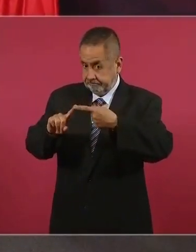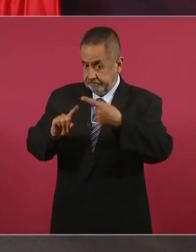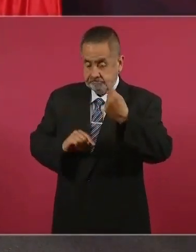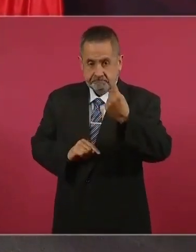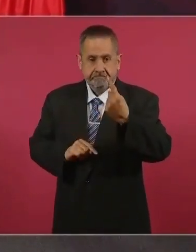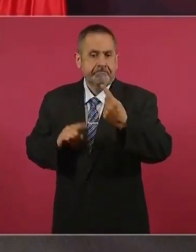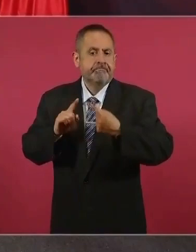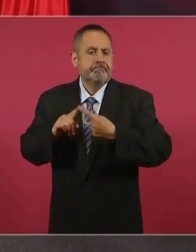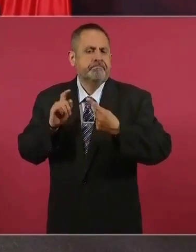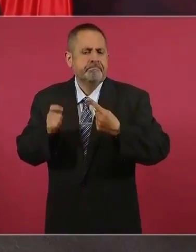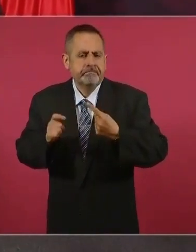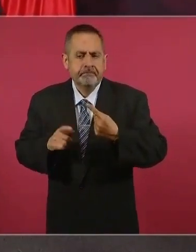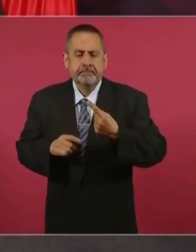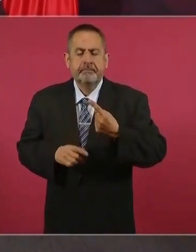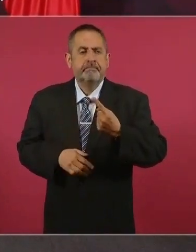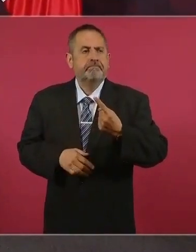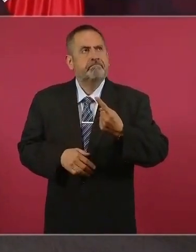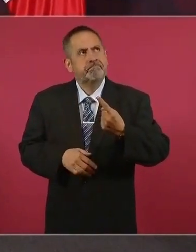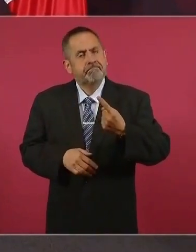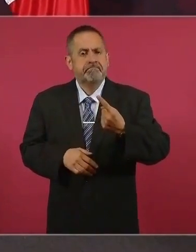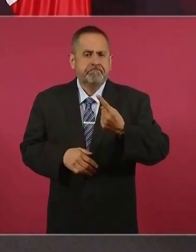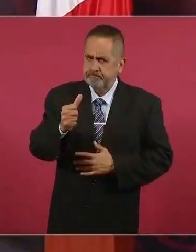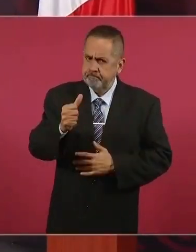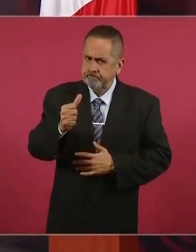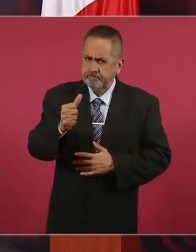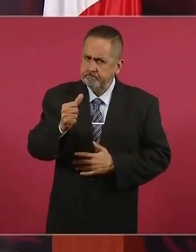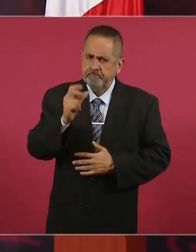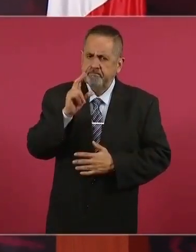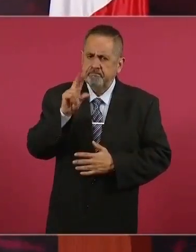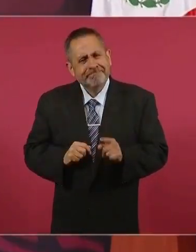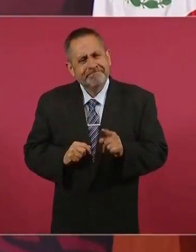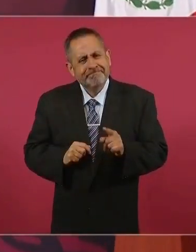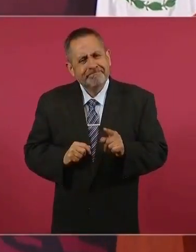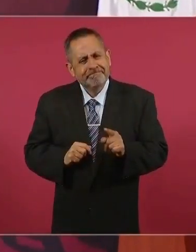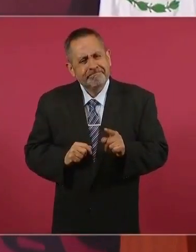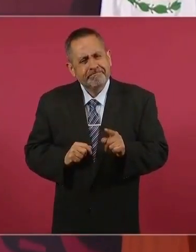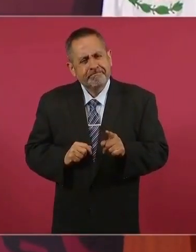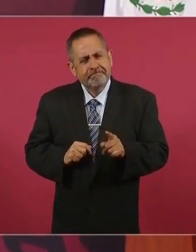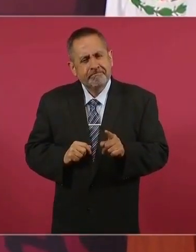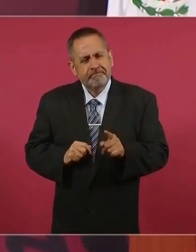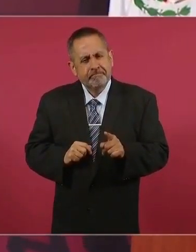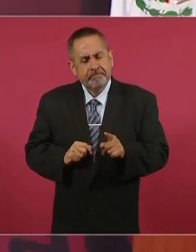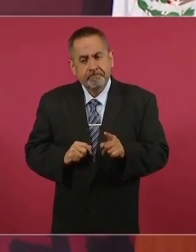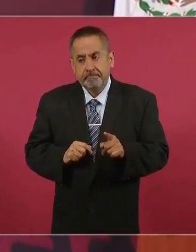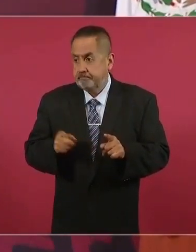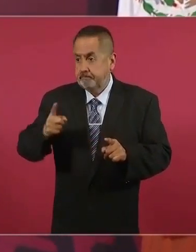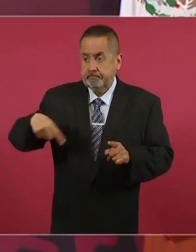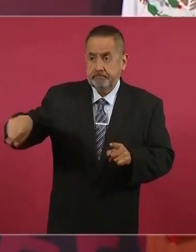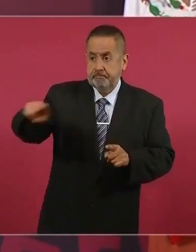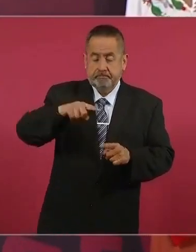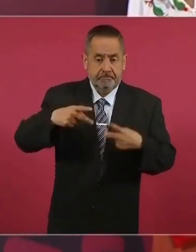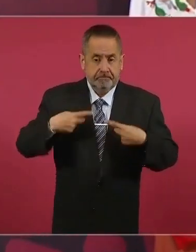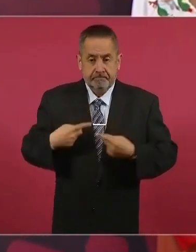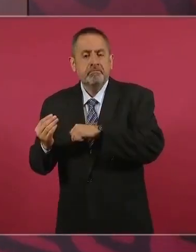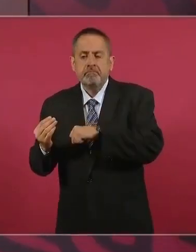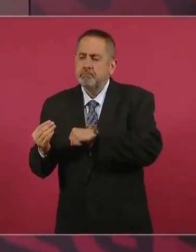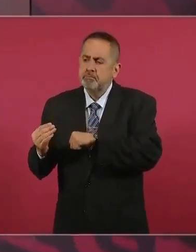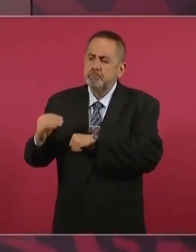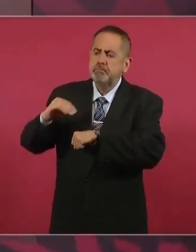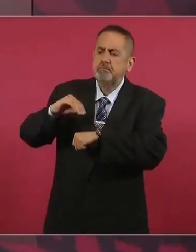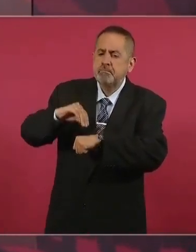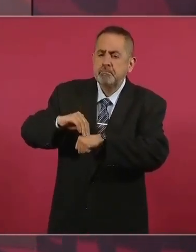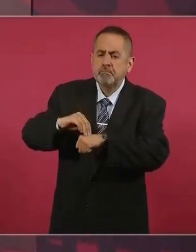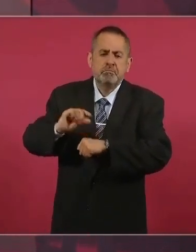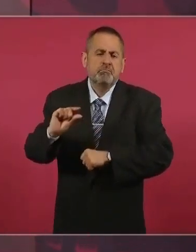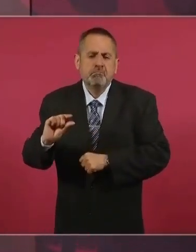no vuelva a suceder el que el salario mínimo aumente